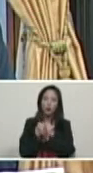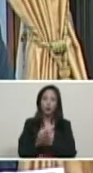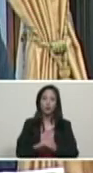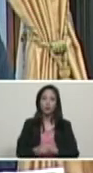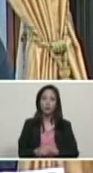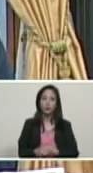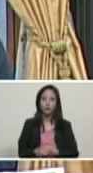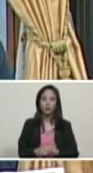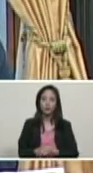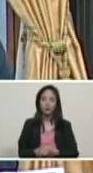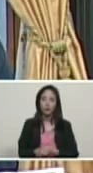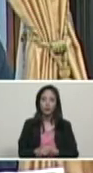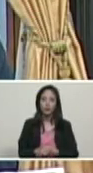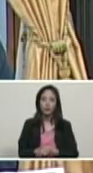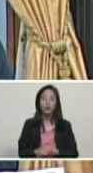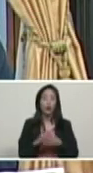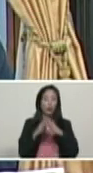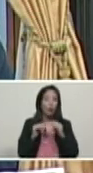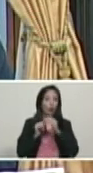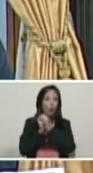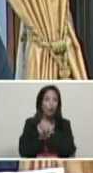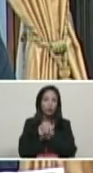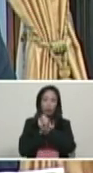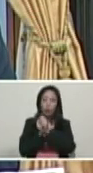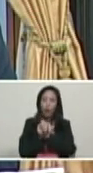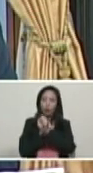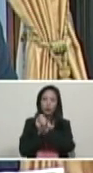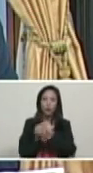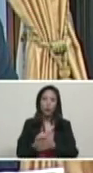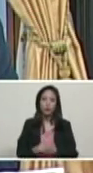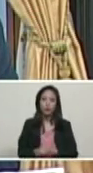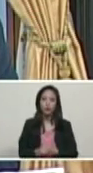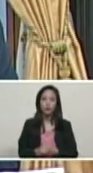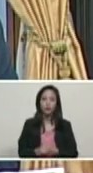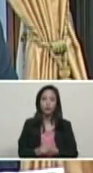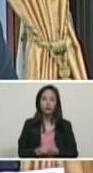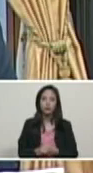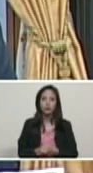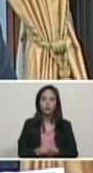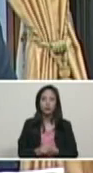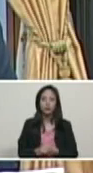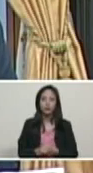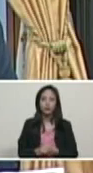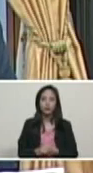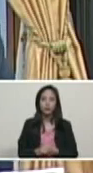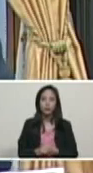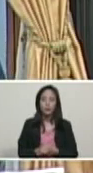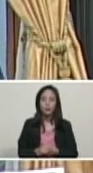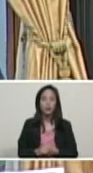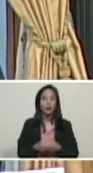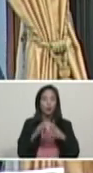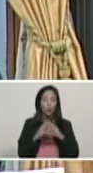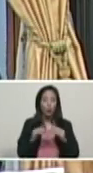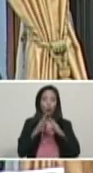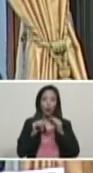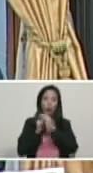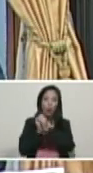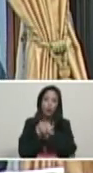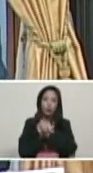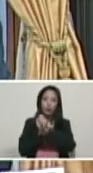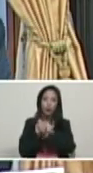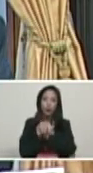y que sabemos llevar la oración y el mandato de nuestro Dios a la acción. Oración,